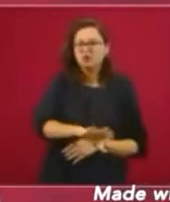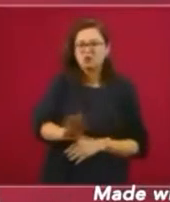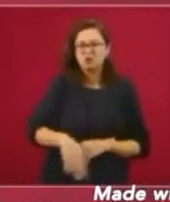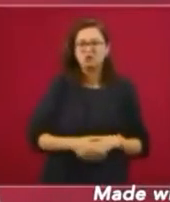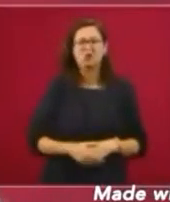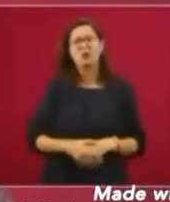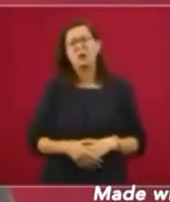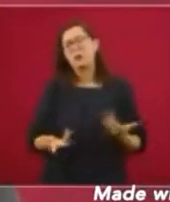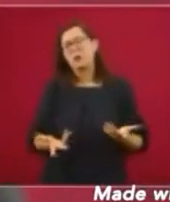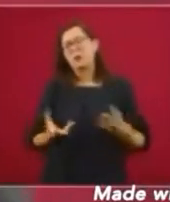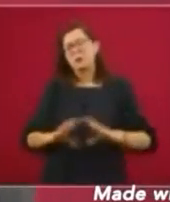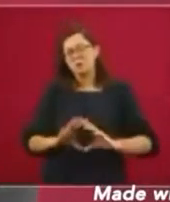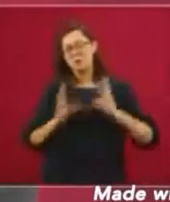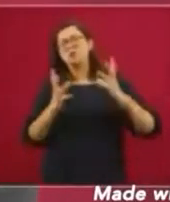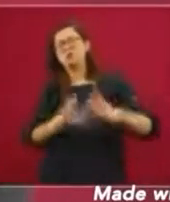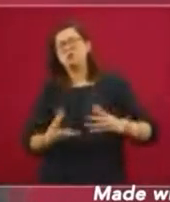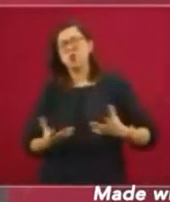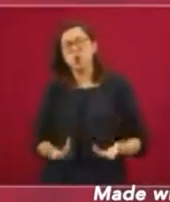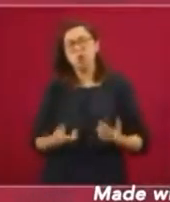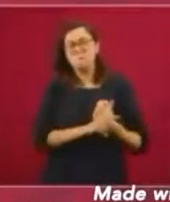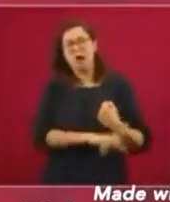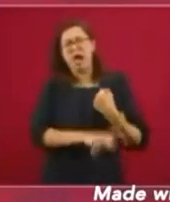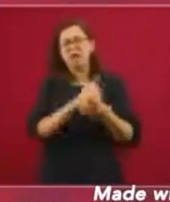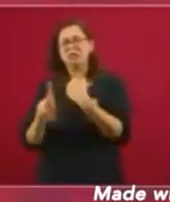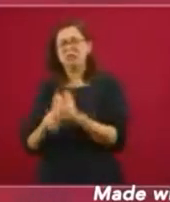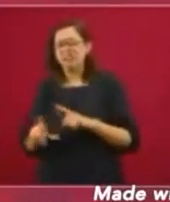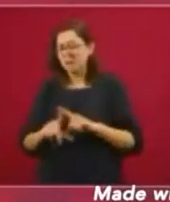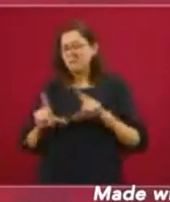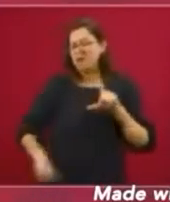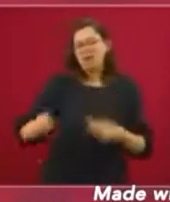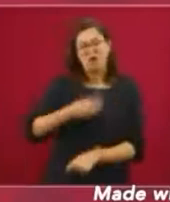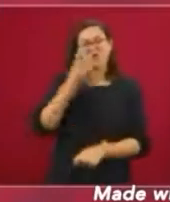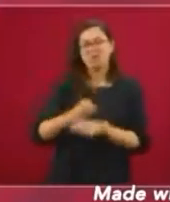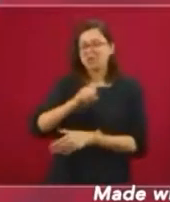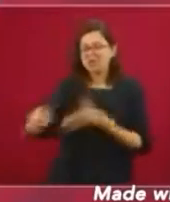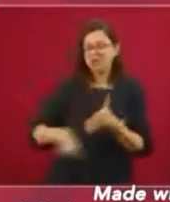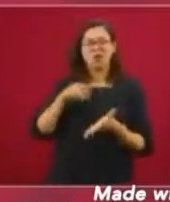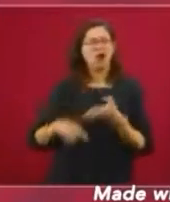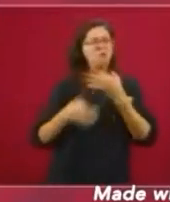ocupa el tercer lugar en muertos en el mundo.